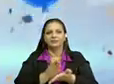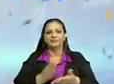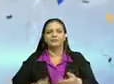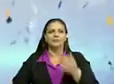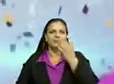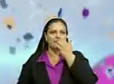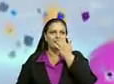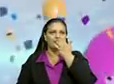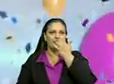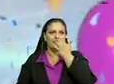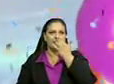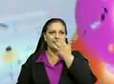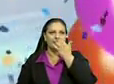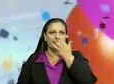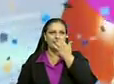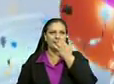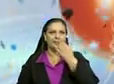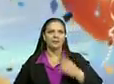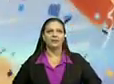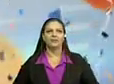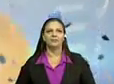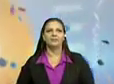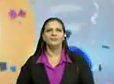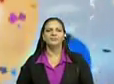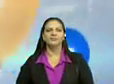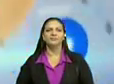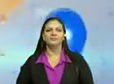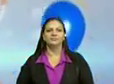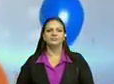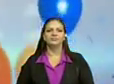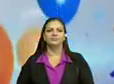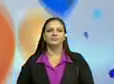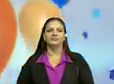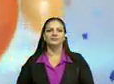Los amigos van bastante. Claro que sí.